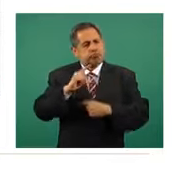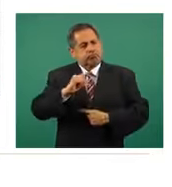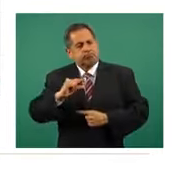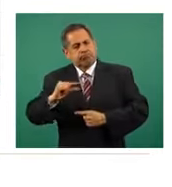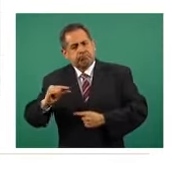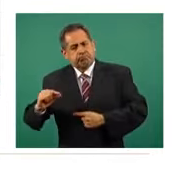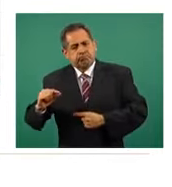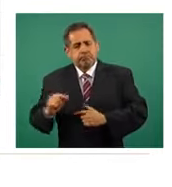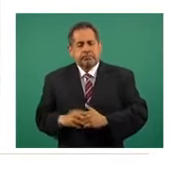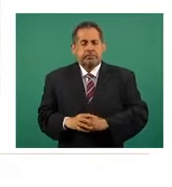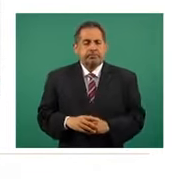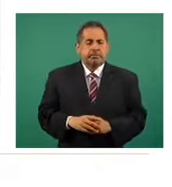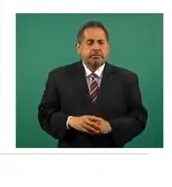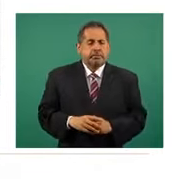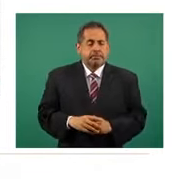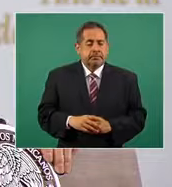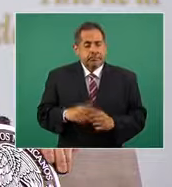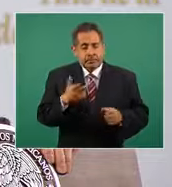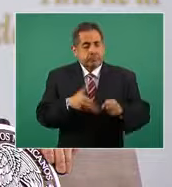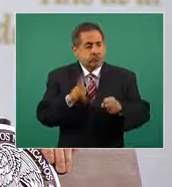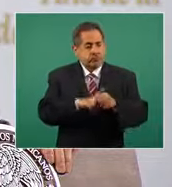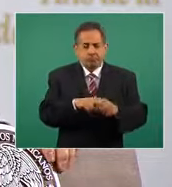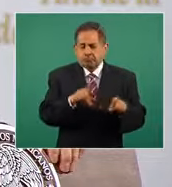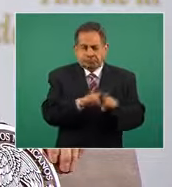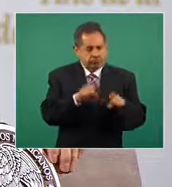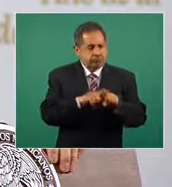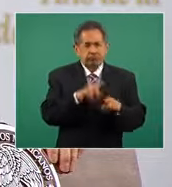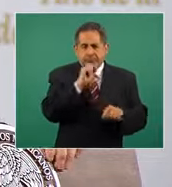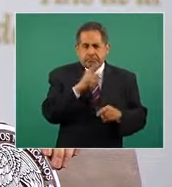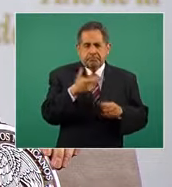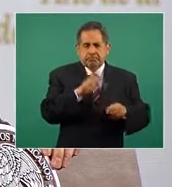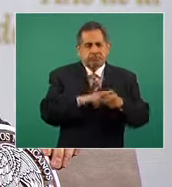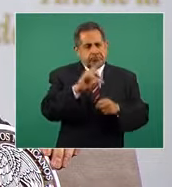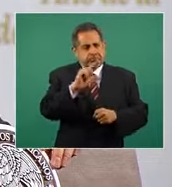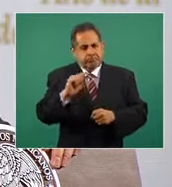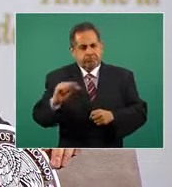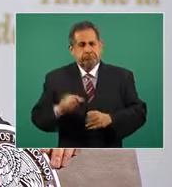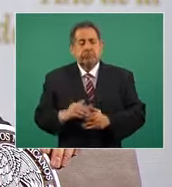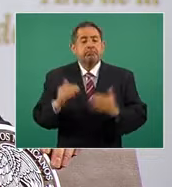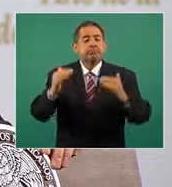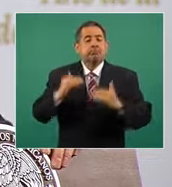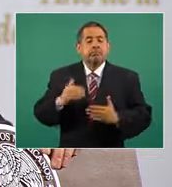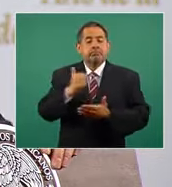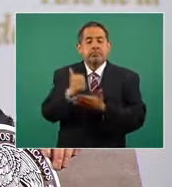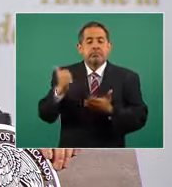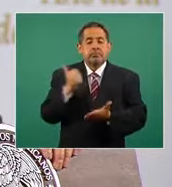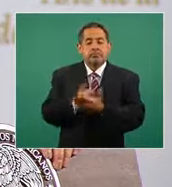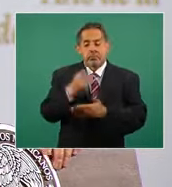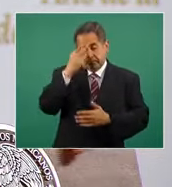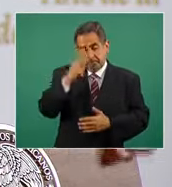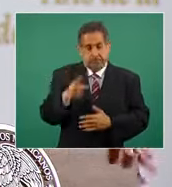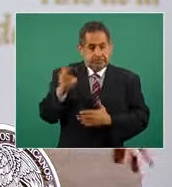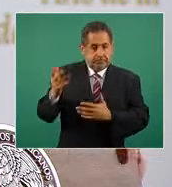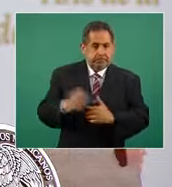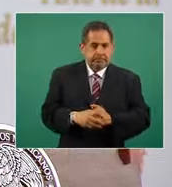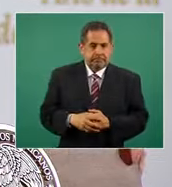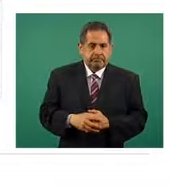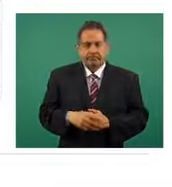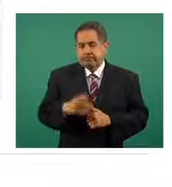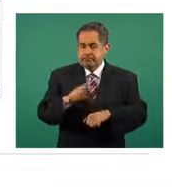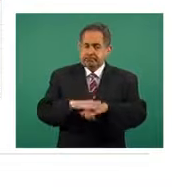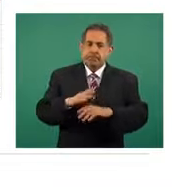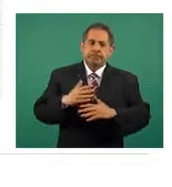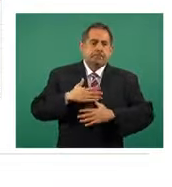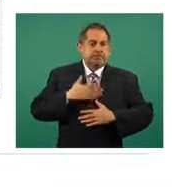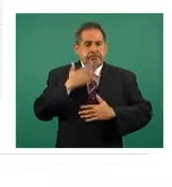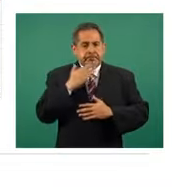siguiente, hospitalización consistentemente a la baja, Ciudad de México, la siguiente. Aquí vemos en la Ciudad de México, y esto es también muy